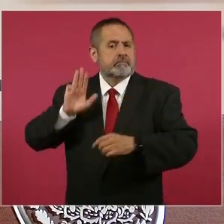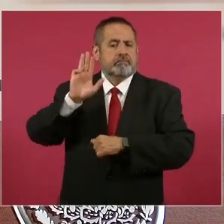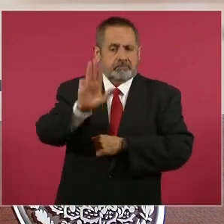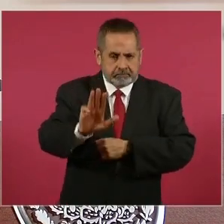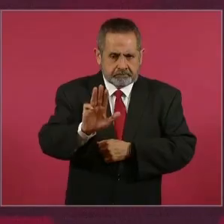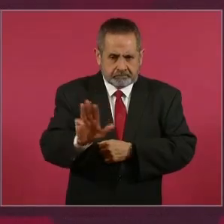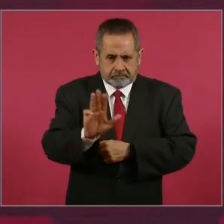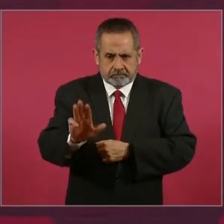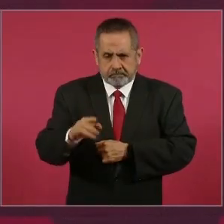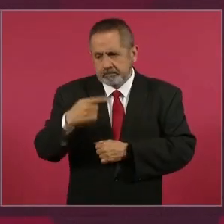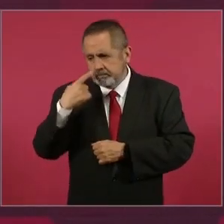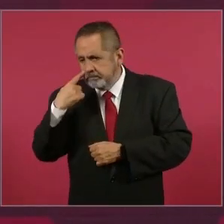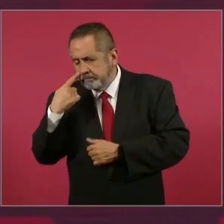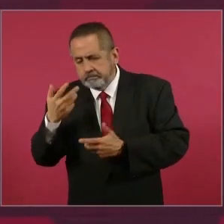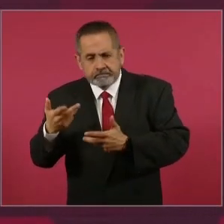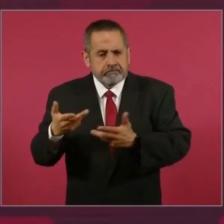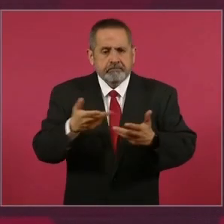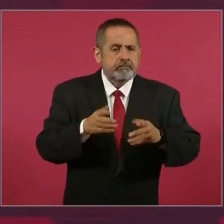vamos